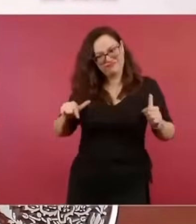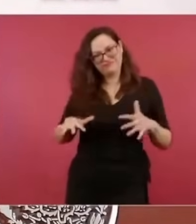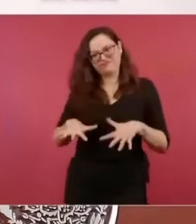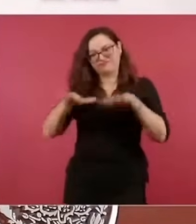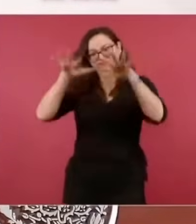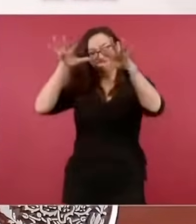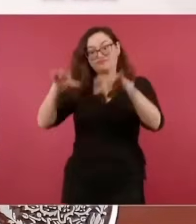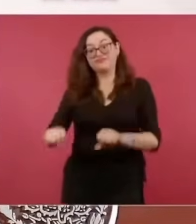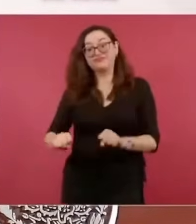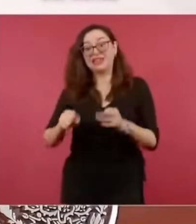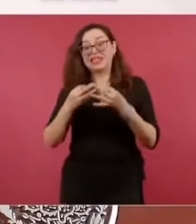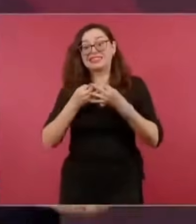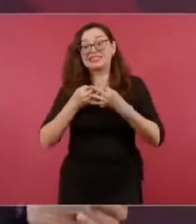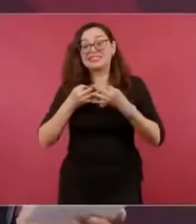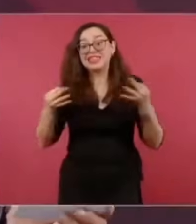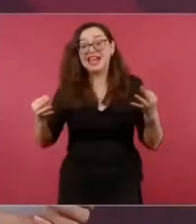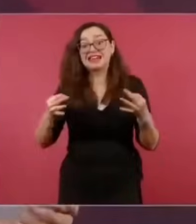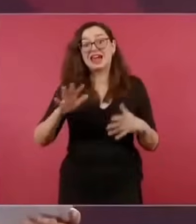que nos quitan